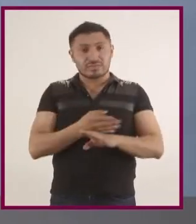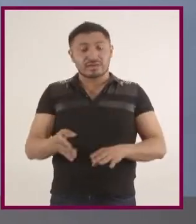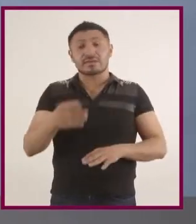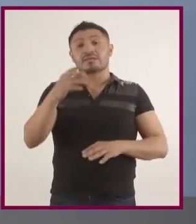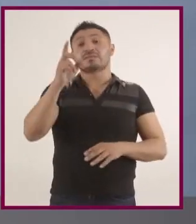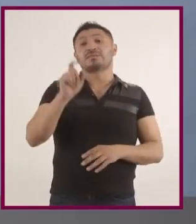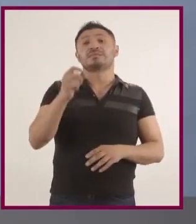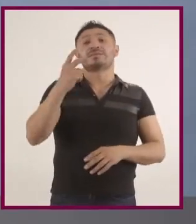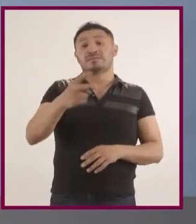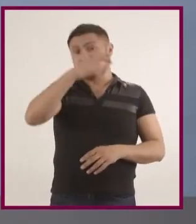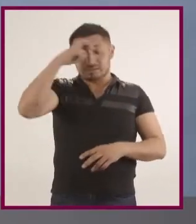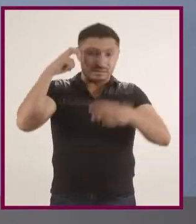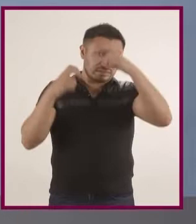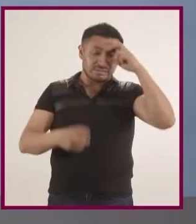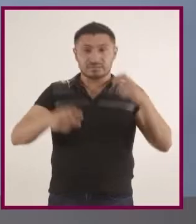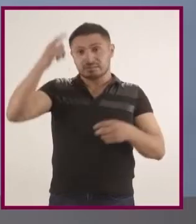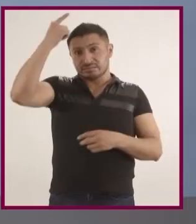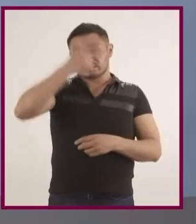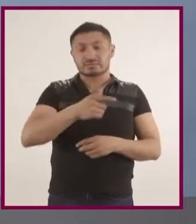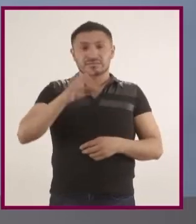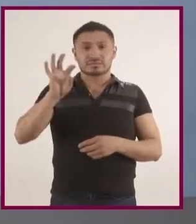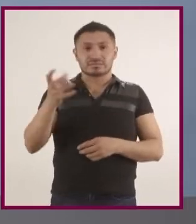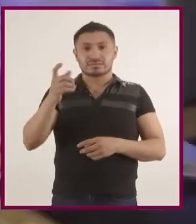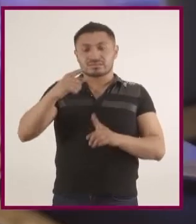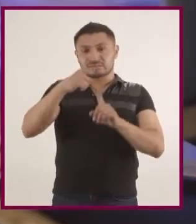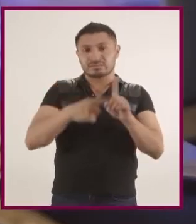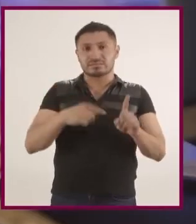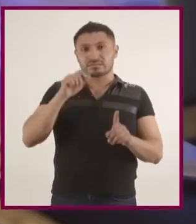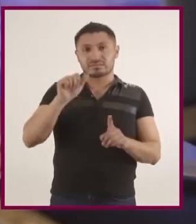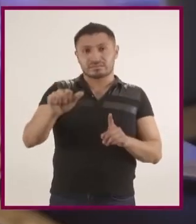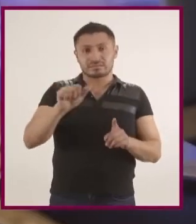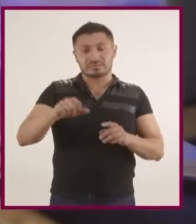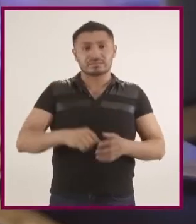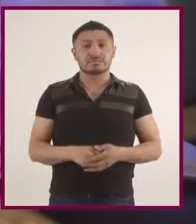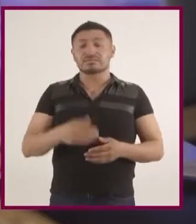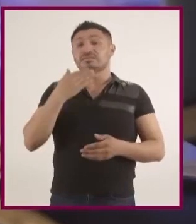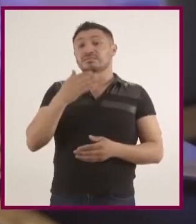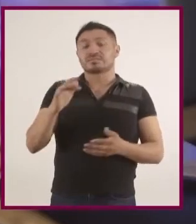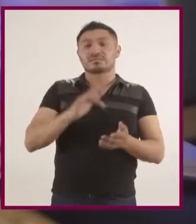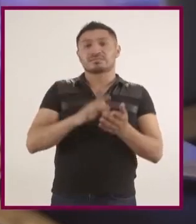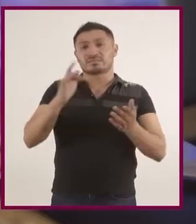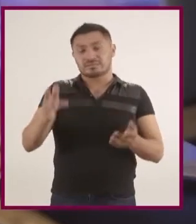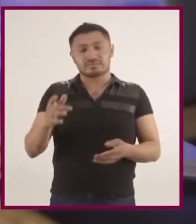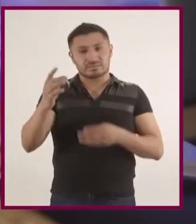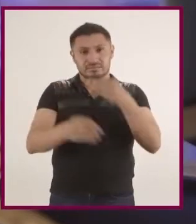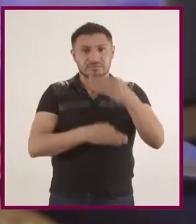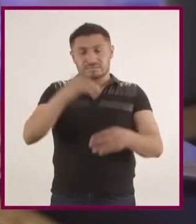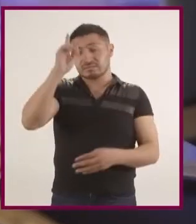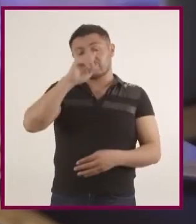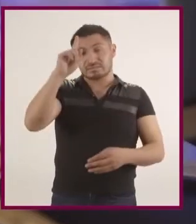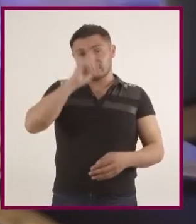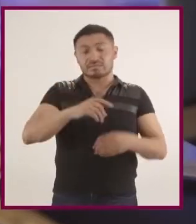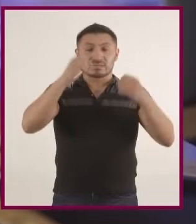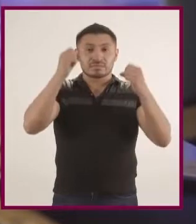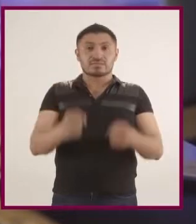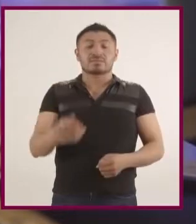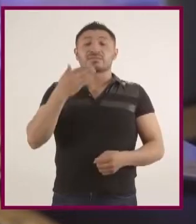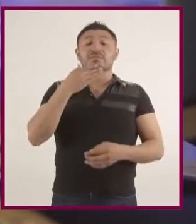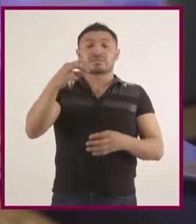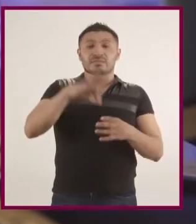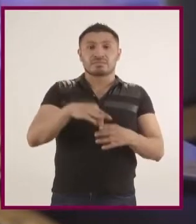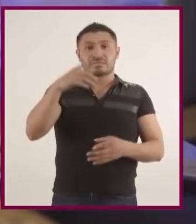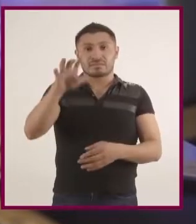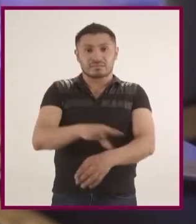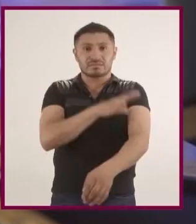durante la noche reducir el termostato a 16 muy bien Gerardo gracias porque sin duda nos hará narrar